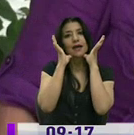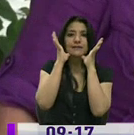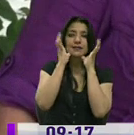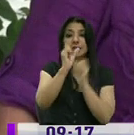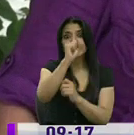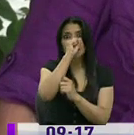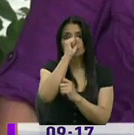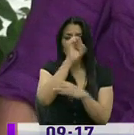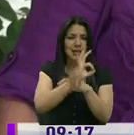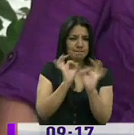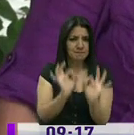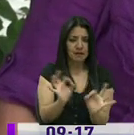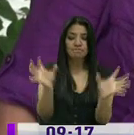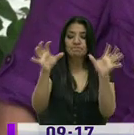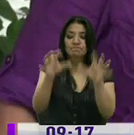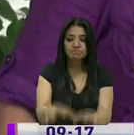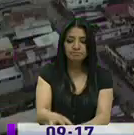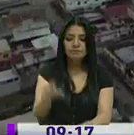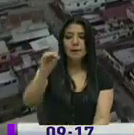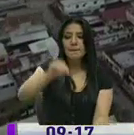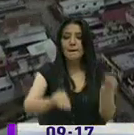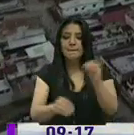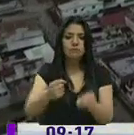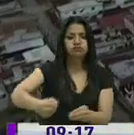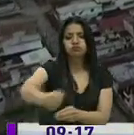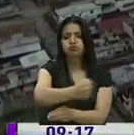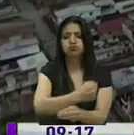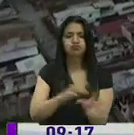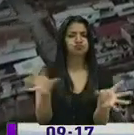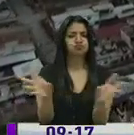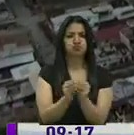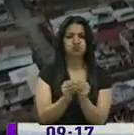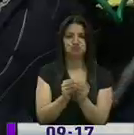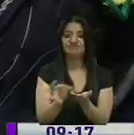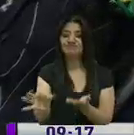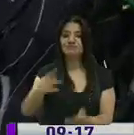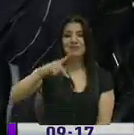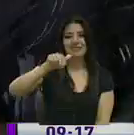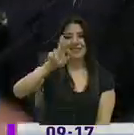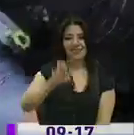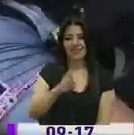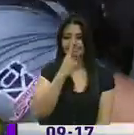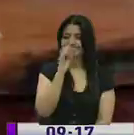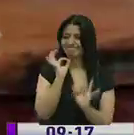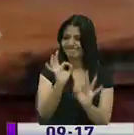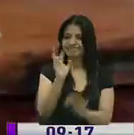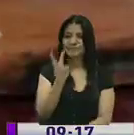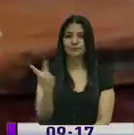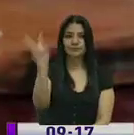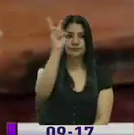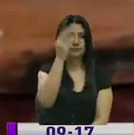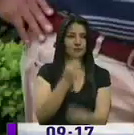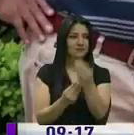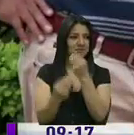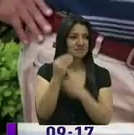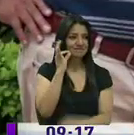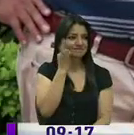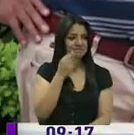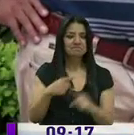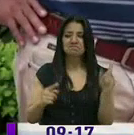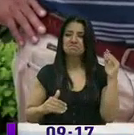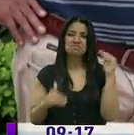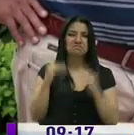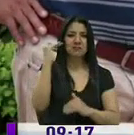la varita se pone la asadura el cantón pasaje sus atractivos turísticos y gastronomía pero sobre